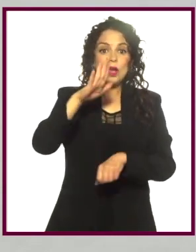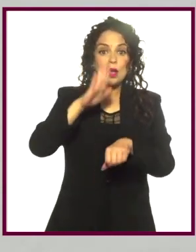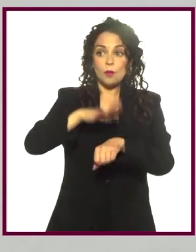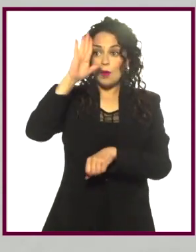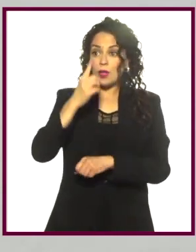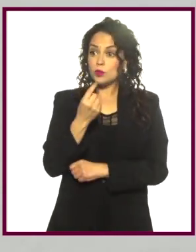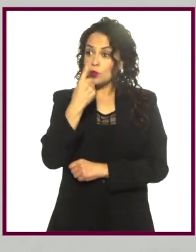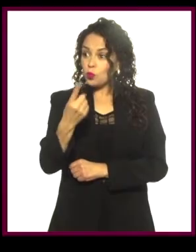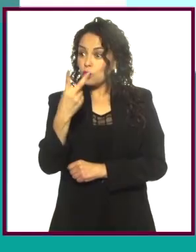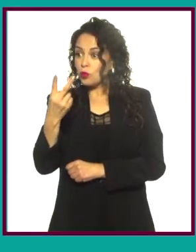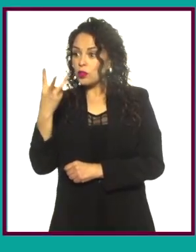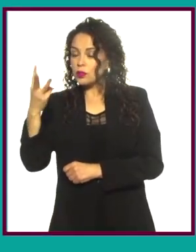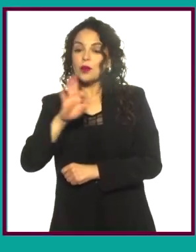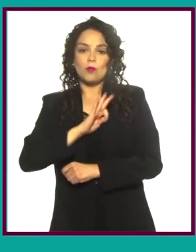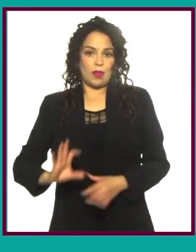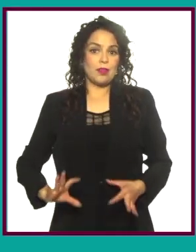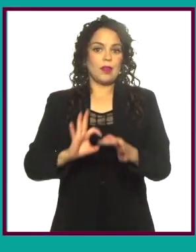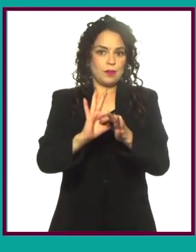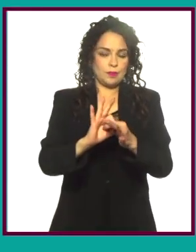de una situación.